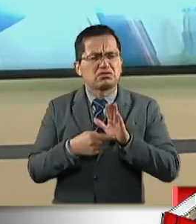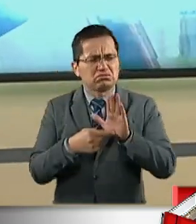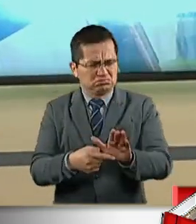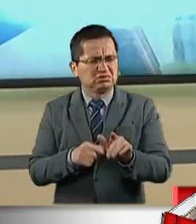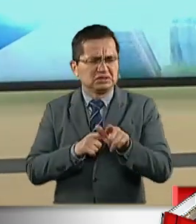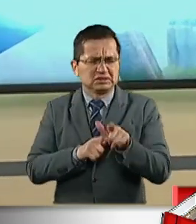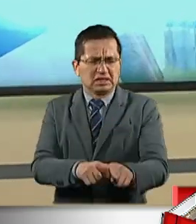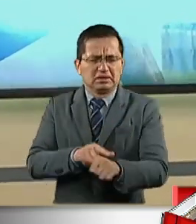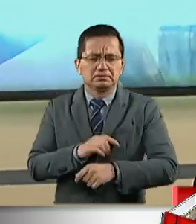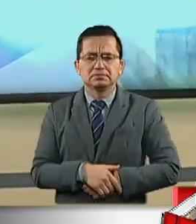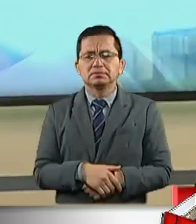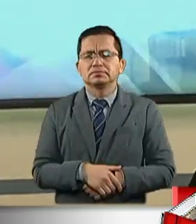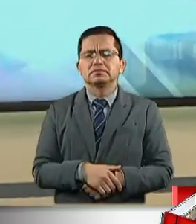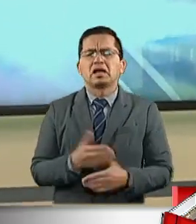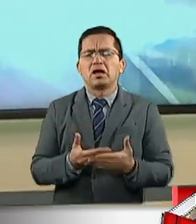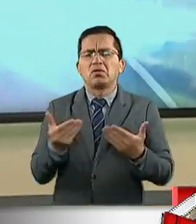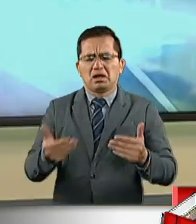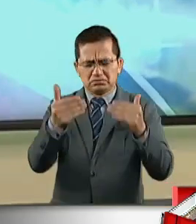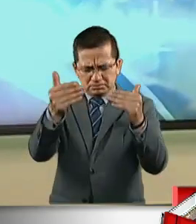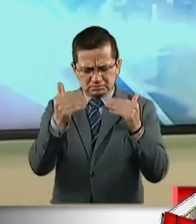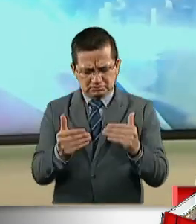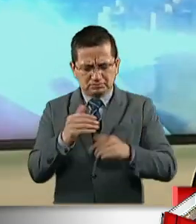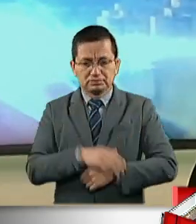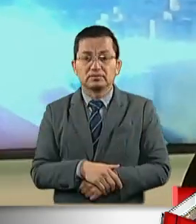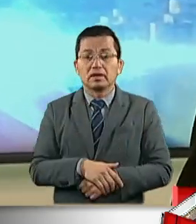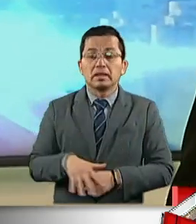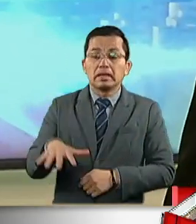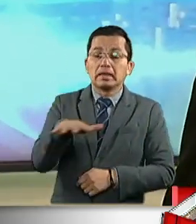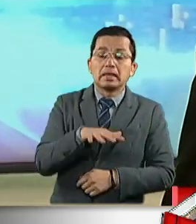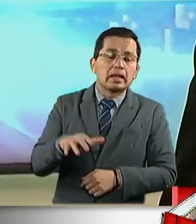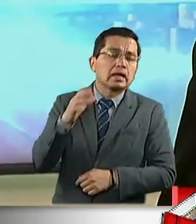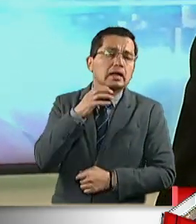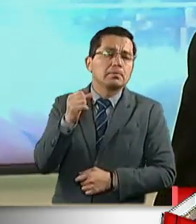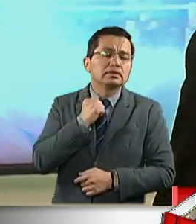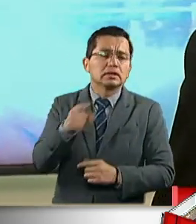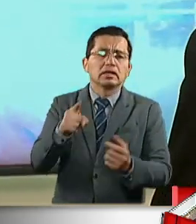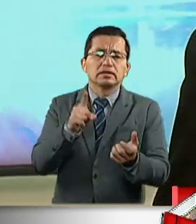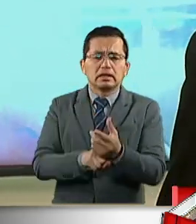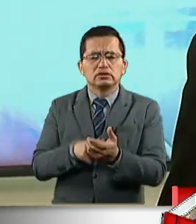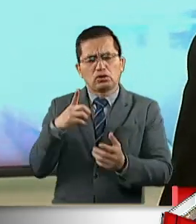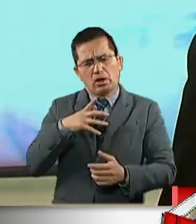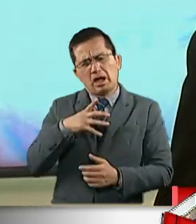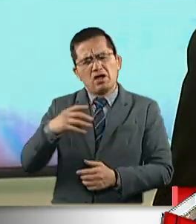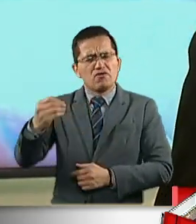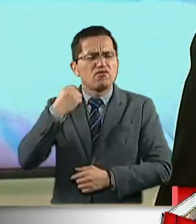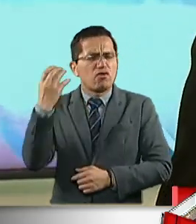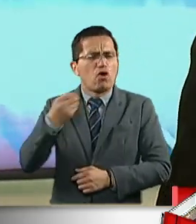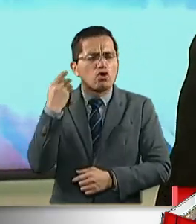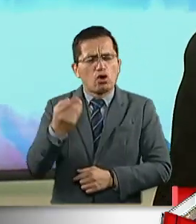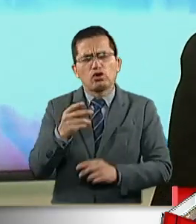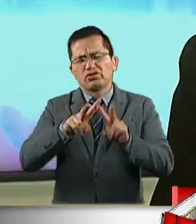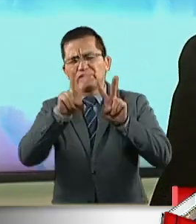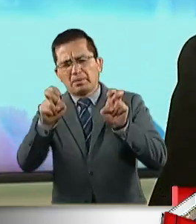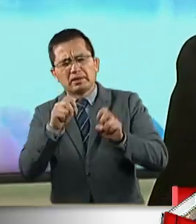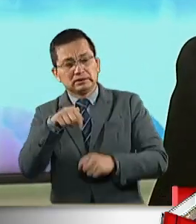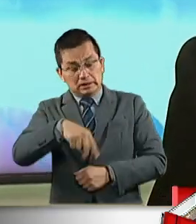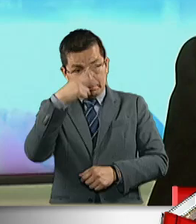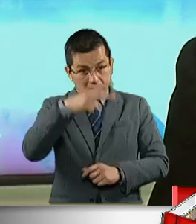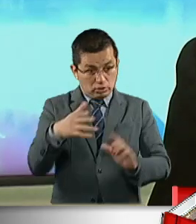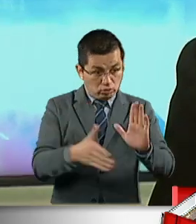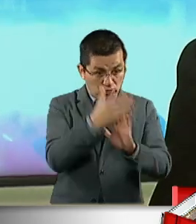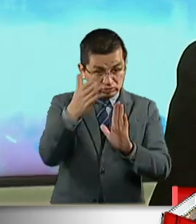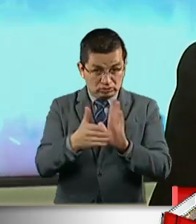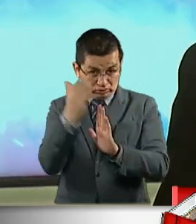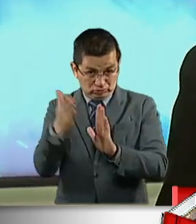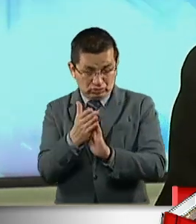a otras cosas y es que inauguran en el Senado de la República el foro La Industria de la Construcción en México. Ahí el senador Ricardo Monreal Ávila